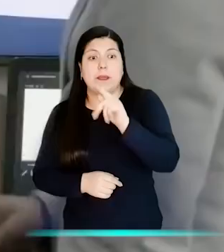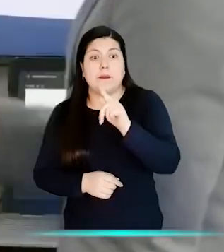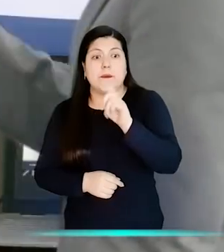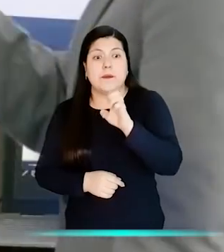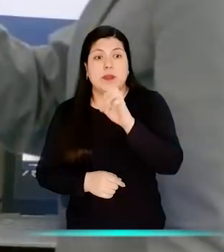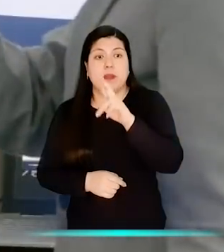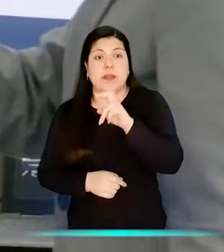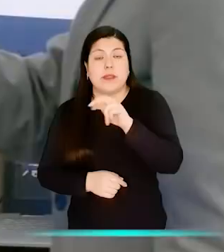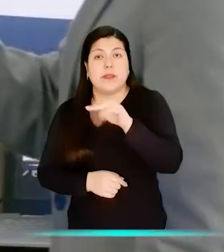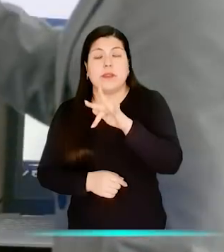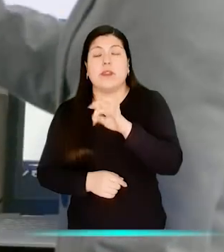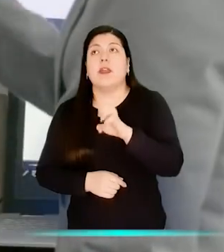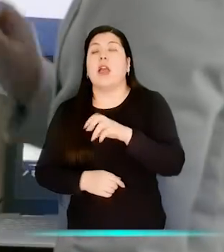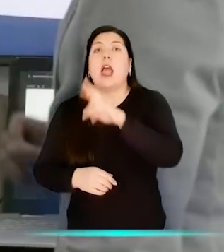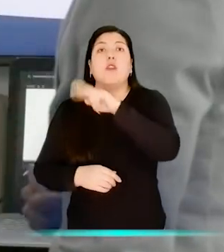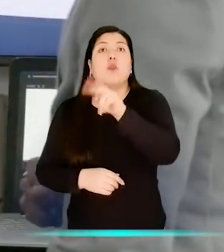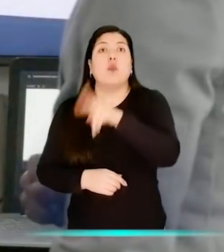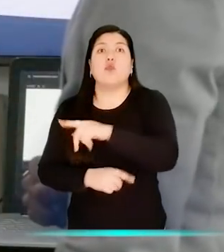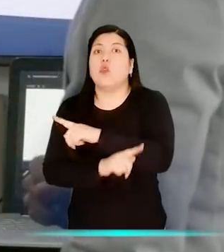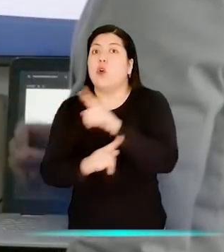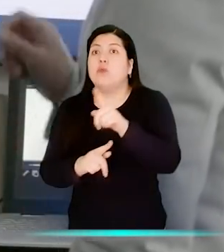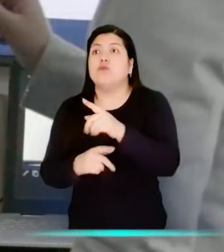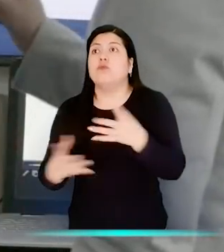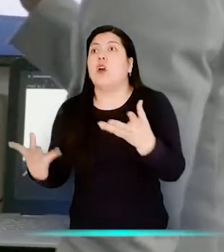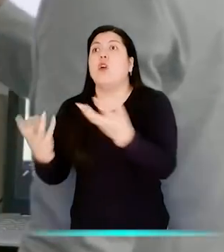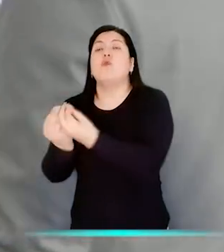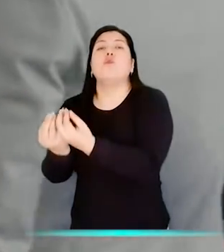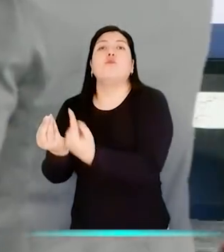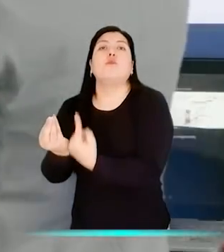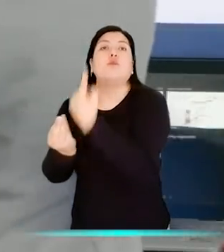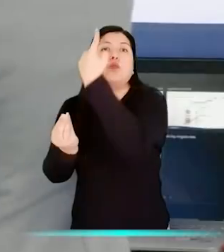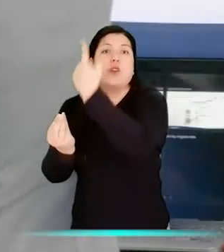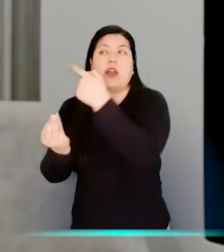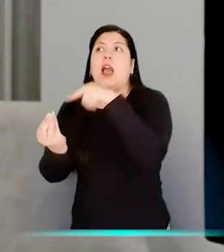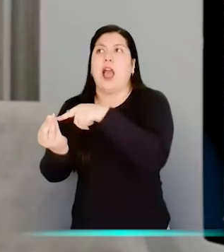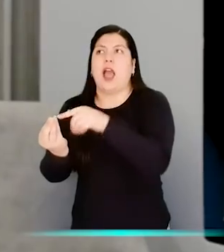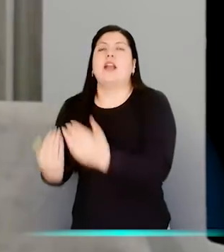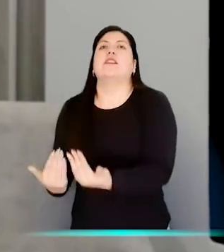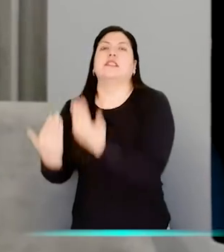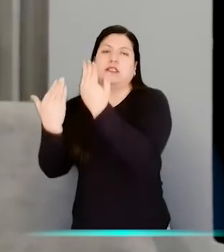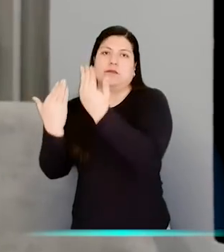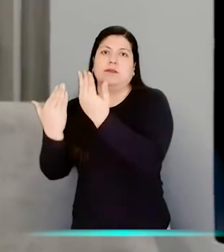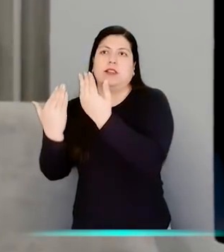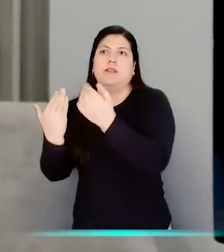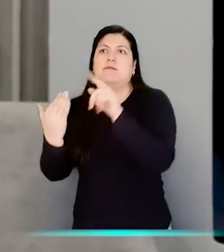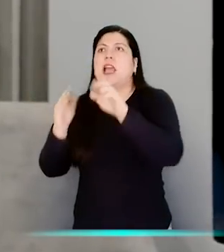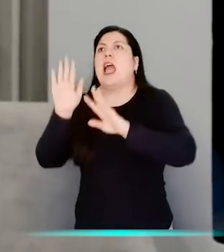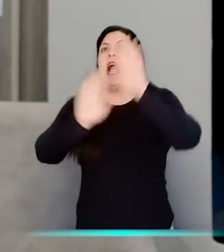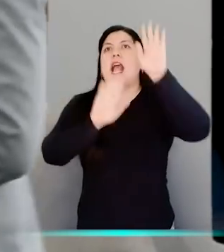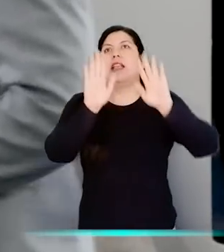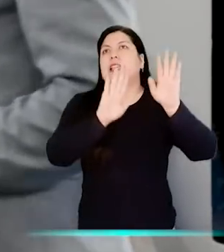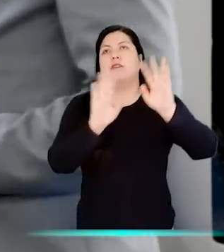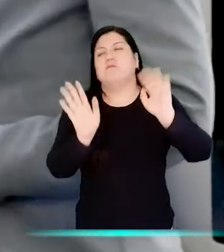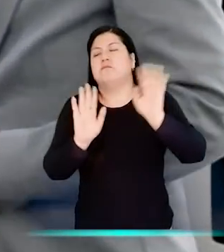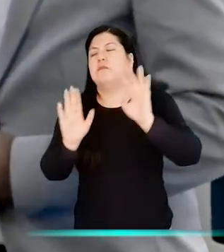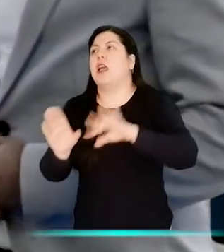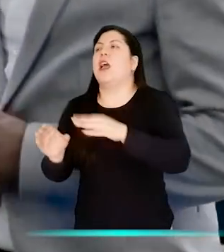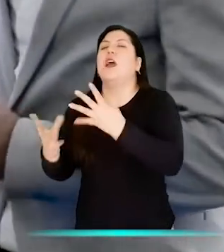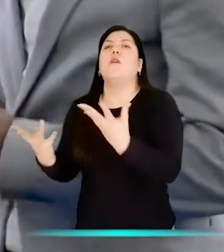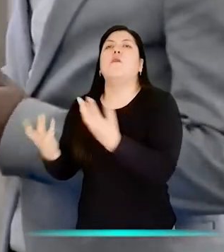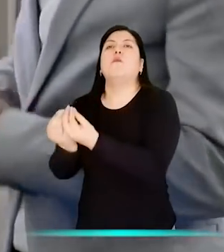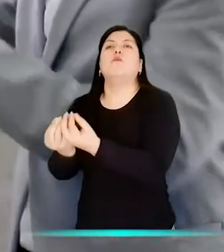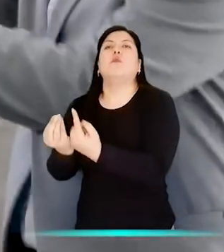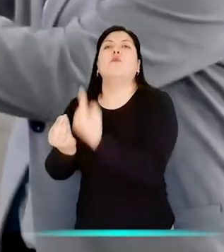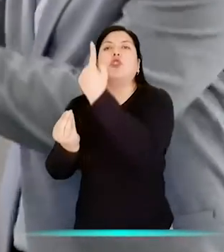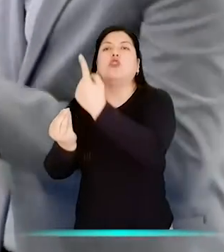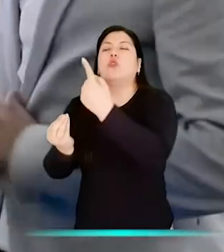preferente no se da la anulación como tal de voto, porque aquí le va a sumar ¿a quién? Directamente a la lista, al partido. Entonces sería